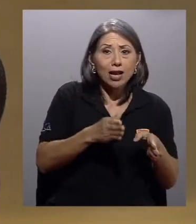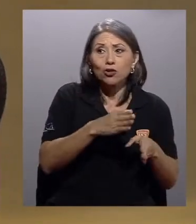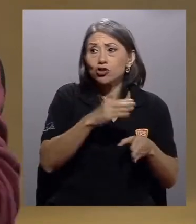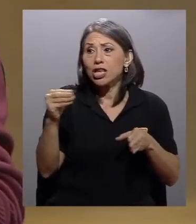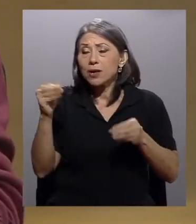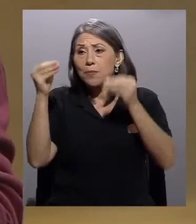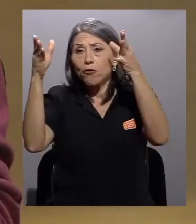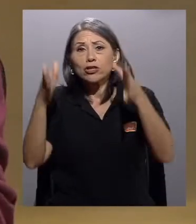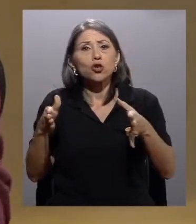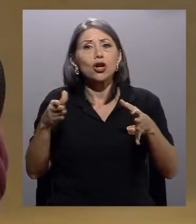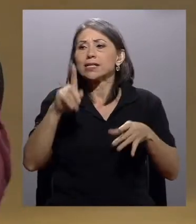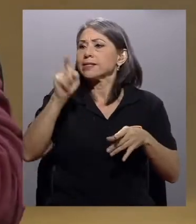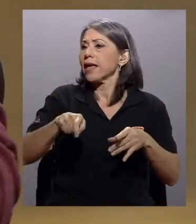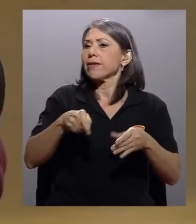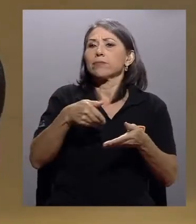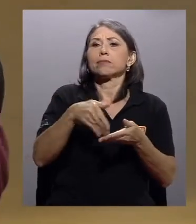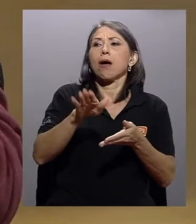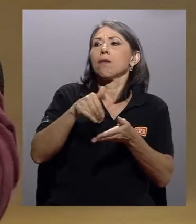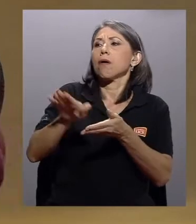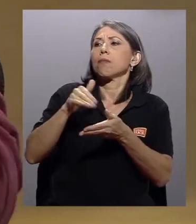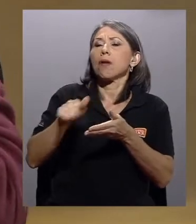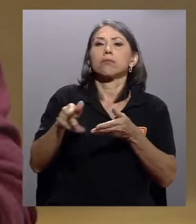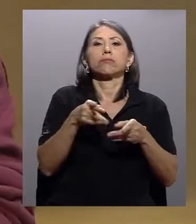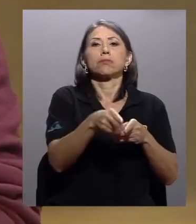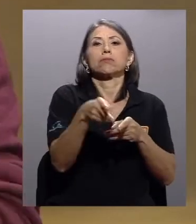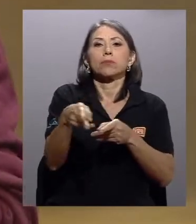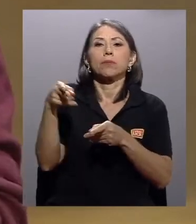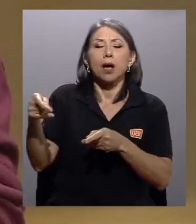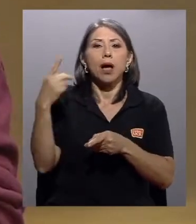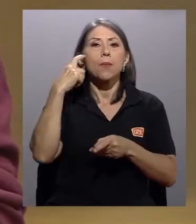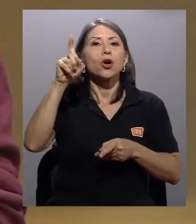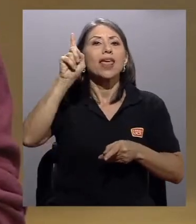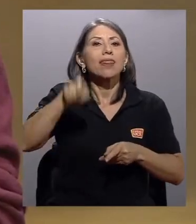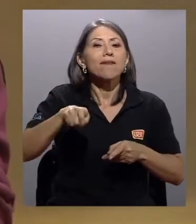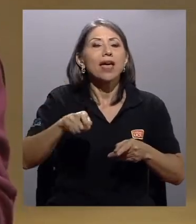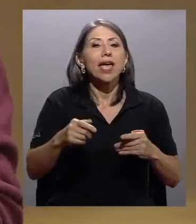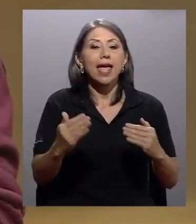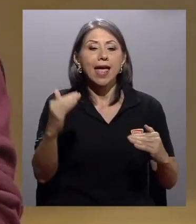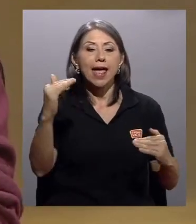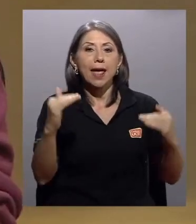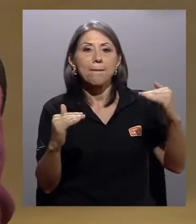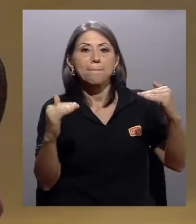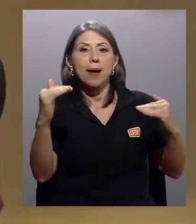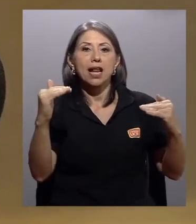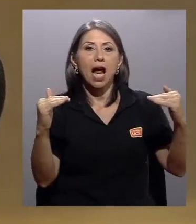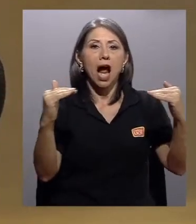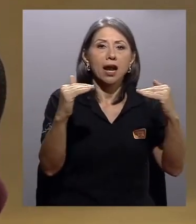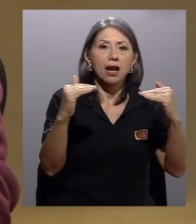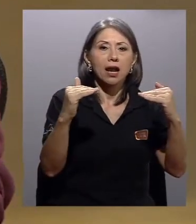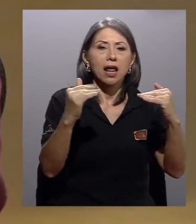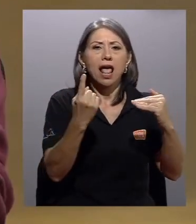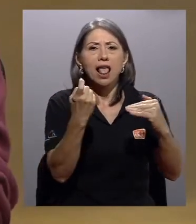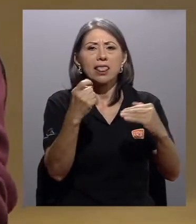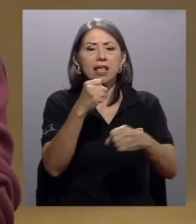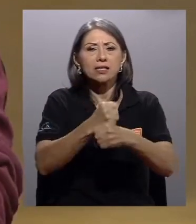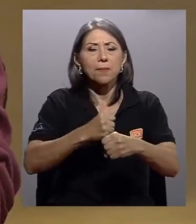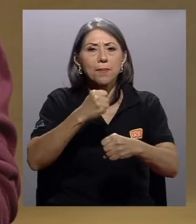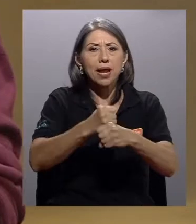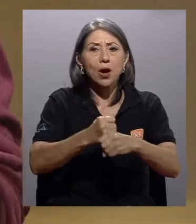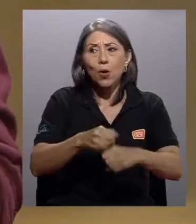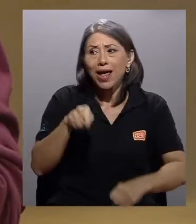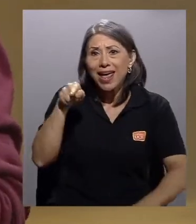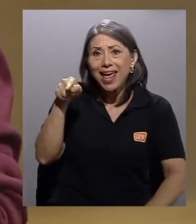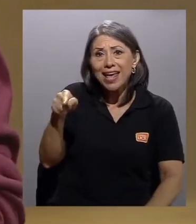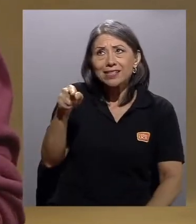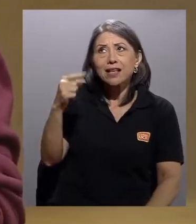funcionarios a la calle, porque hay que emparejar el desempleo. Esa es la lógica que tienen algunos de